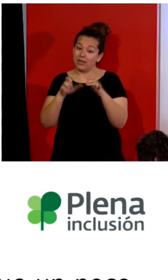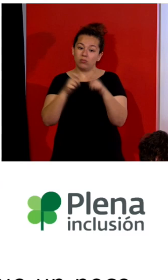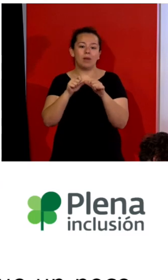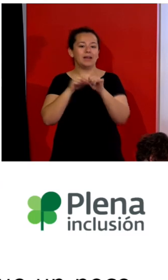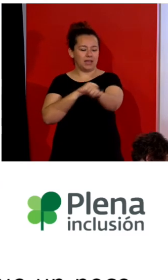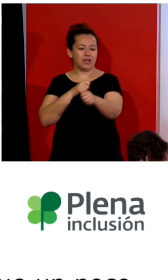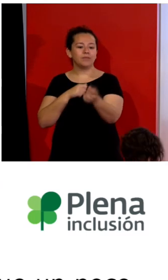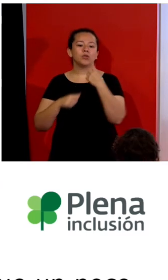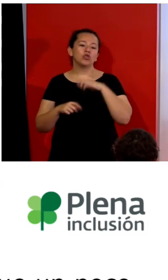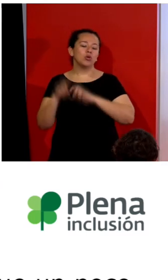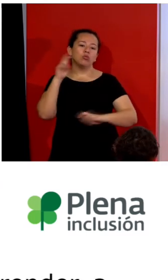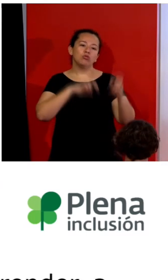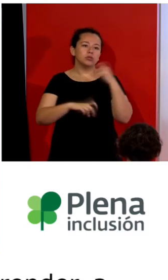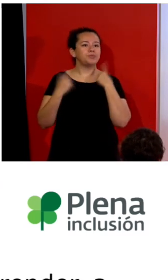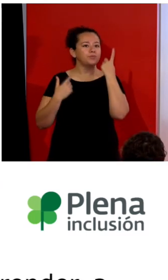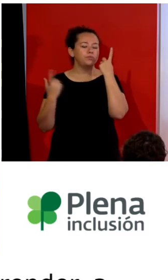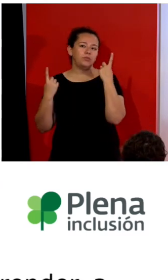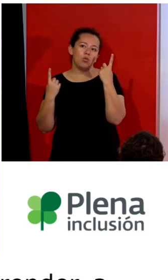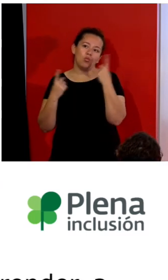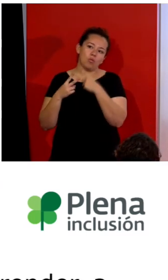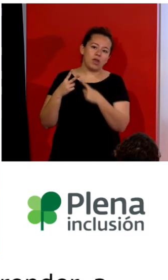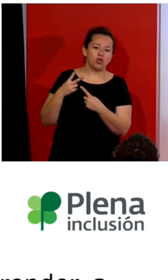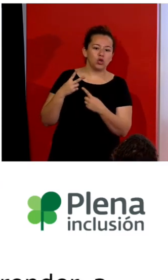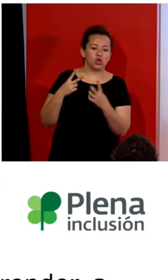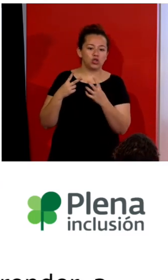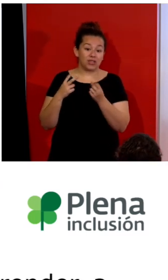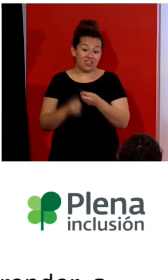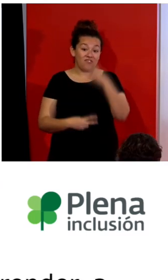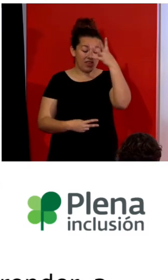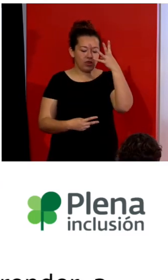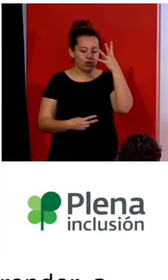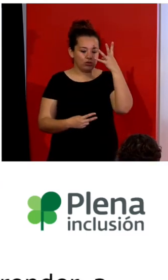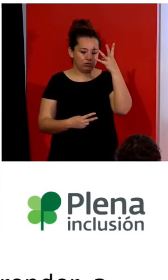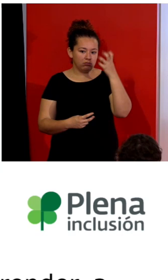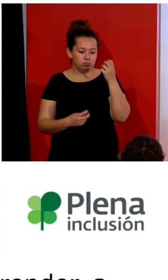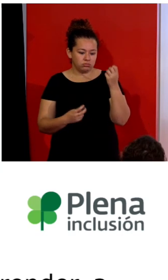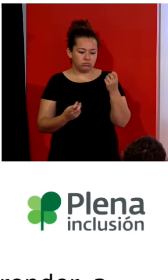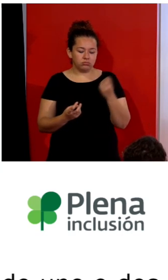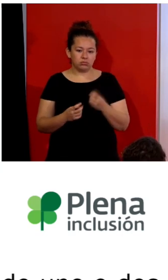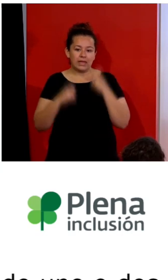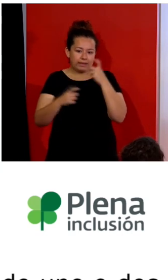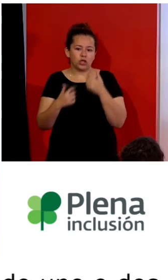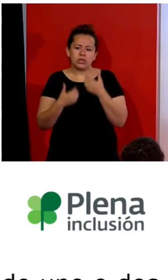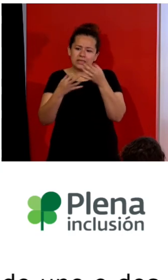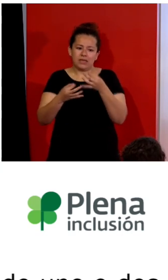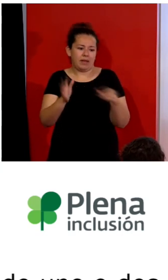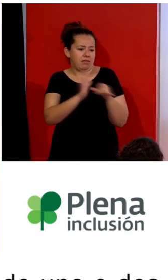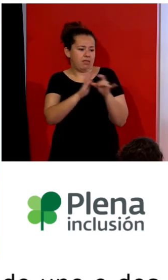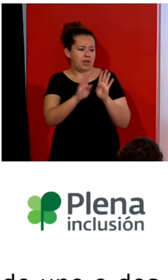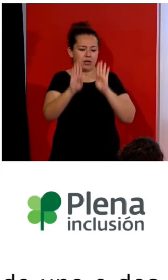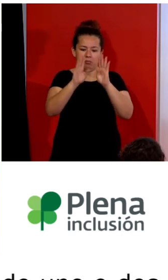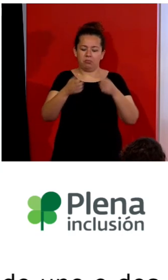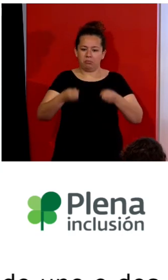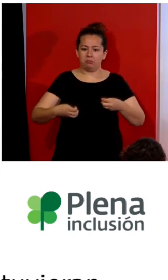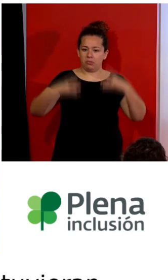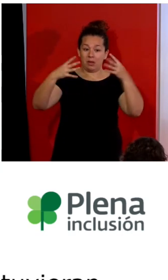momento hemos buscado una o dos edificios, procurando siempre que estuvieran próximos para que no hubiera problemas